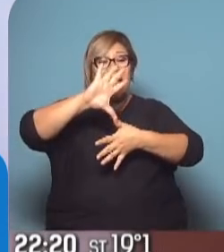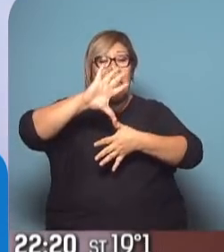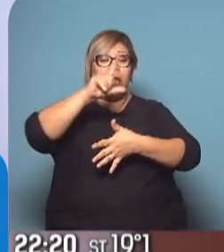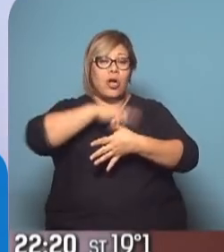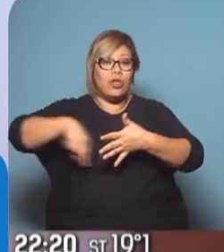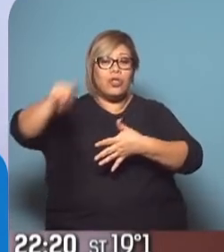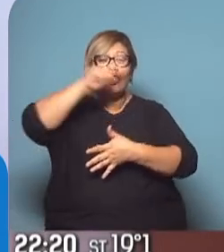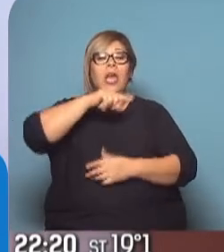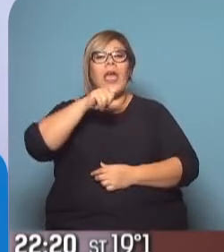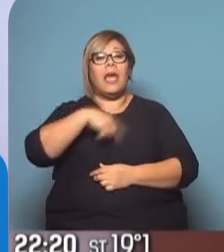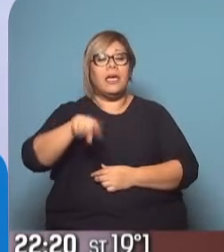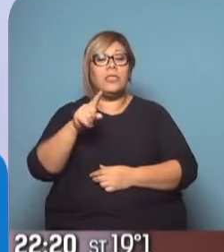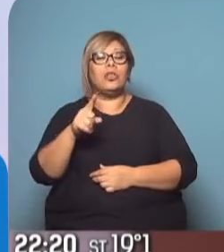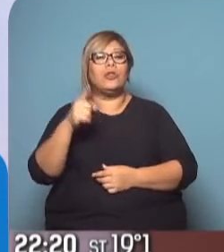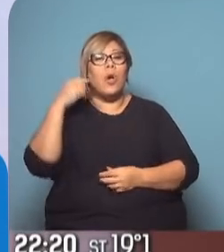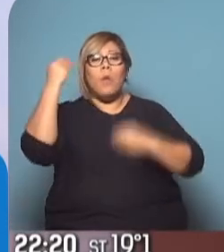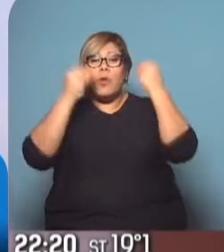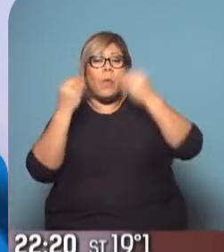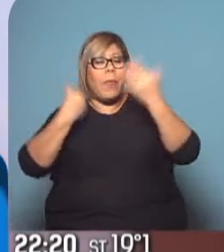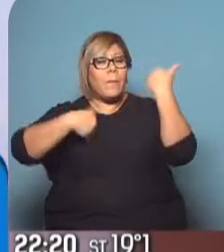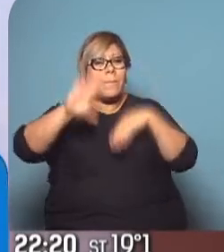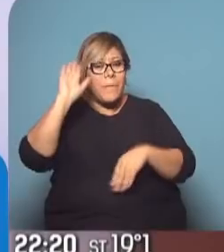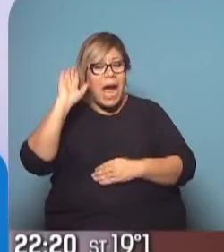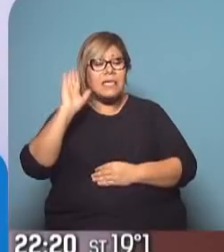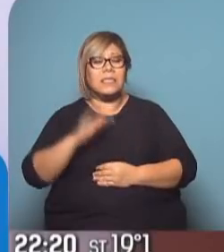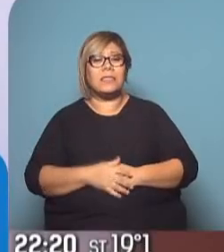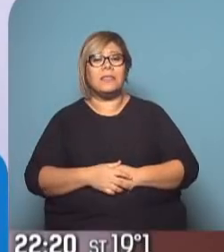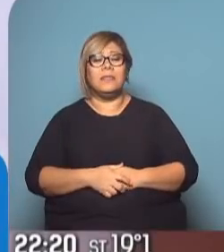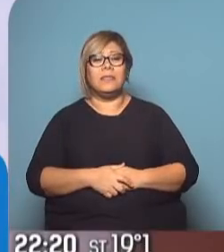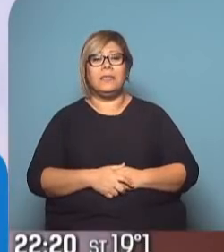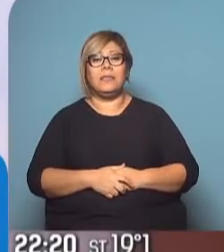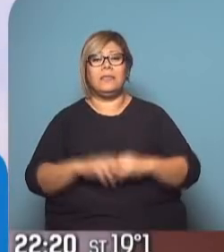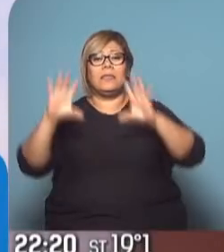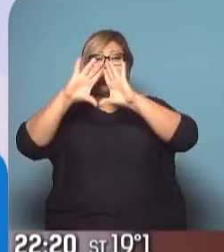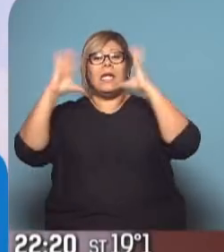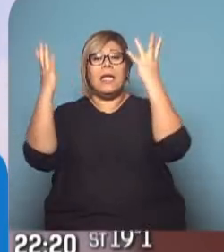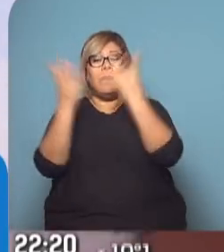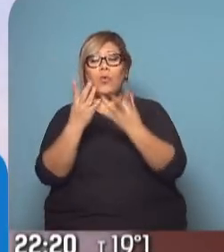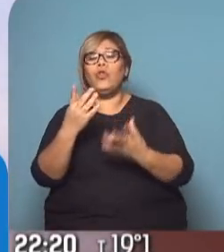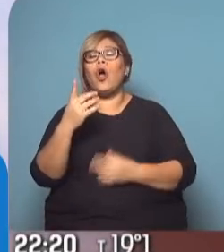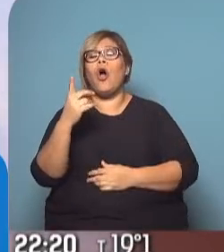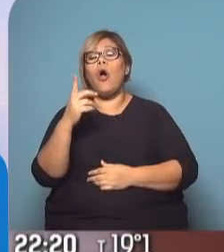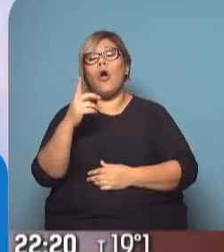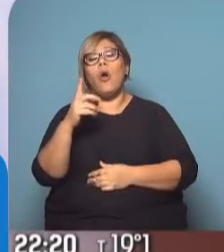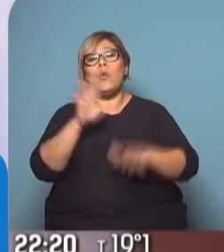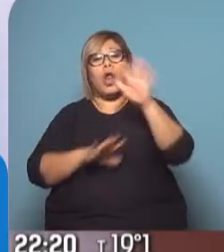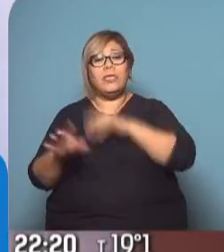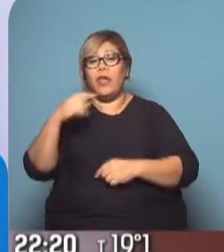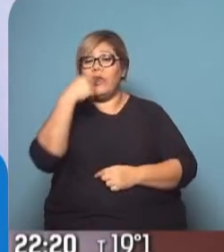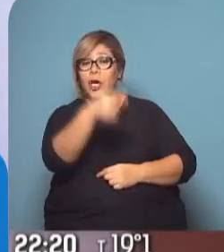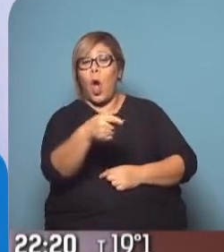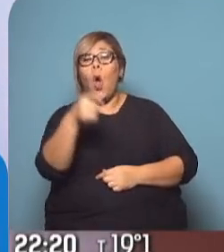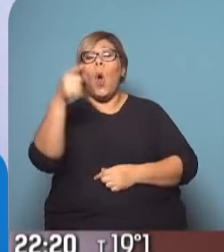principal organización, la organización más antigua en el mundo, regional, dijo: estas elecciones no